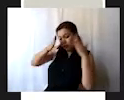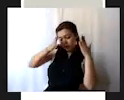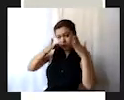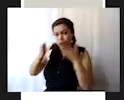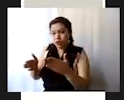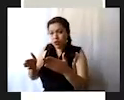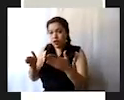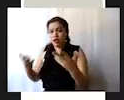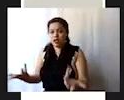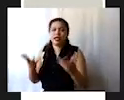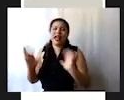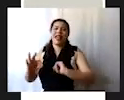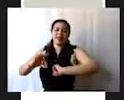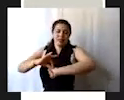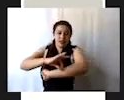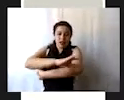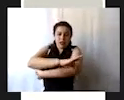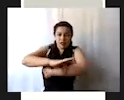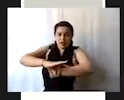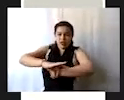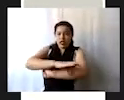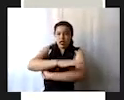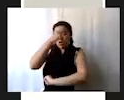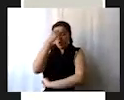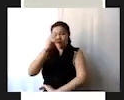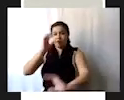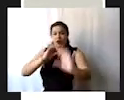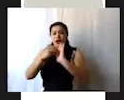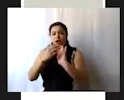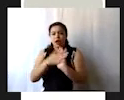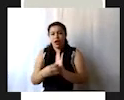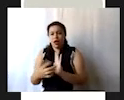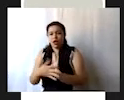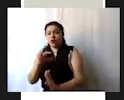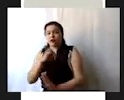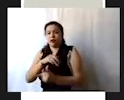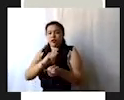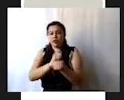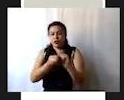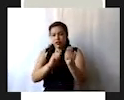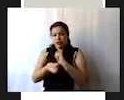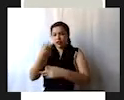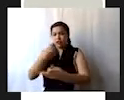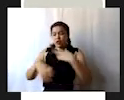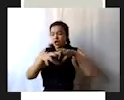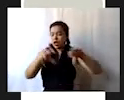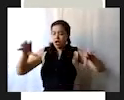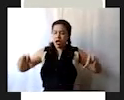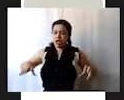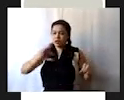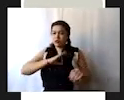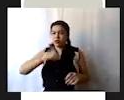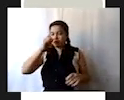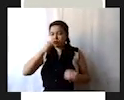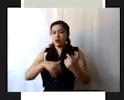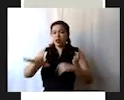un diseño que se hizo de la agenda para que ésta sea capaz de tener una traducción a todos los sectores y sobre todo en los ámbitos